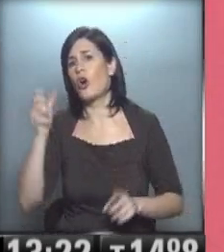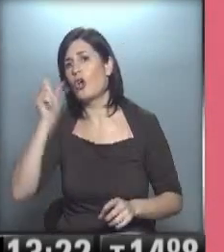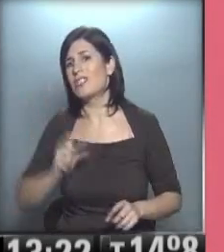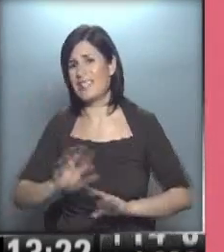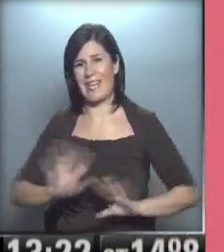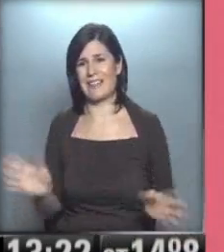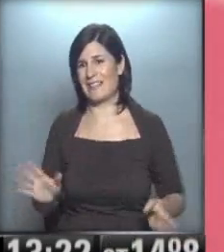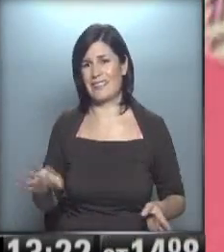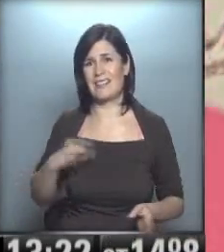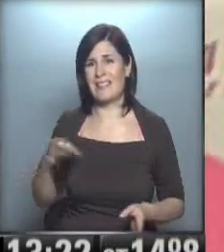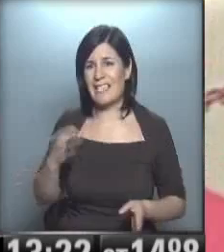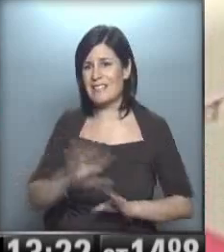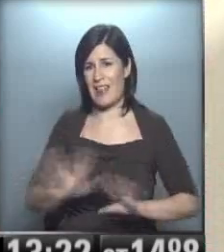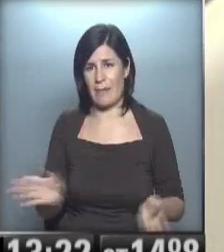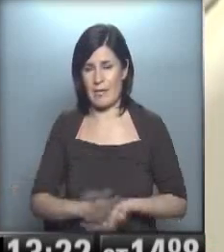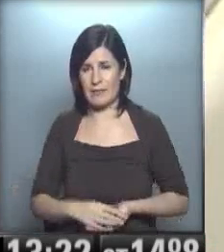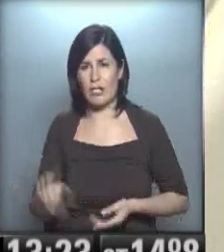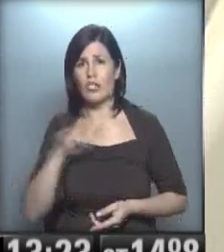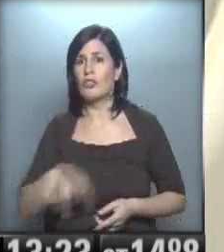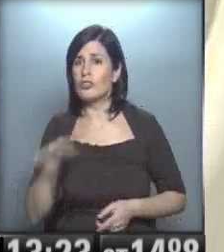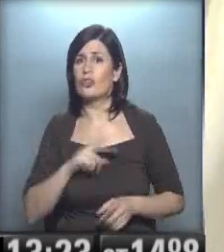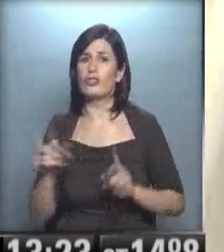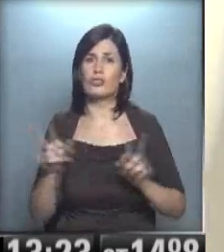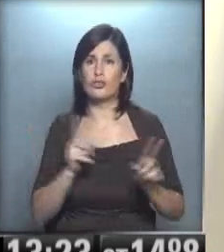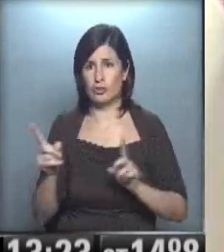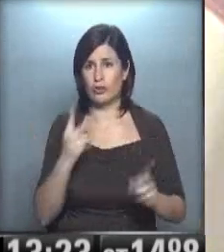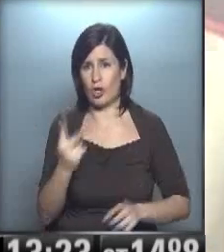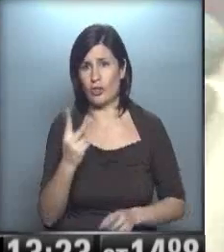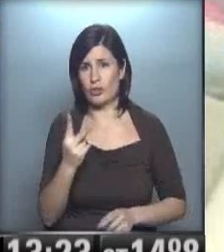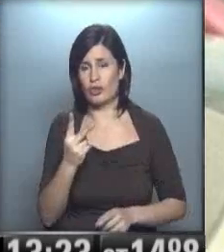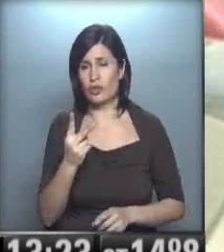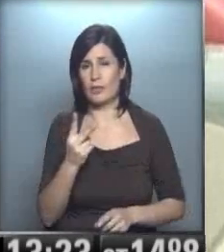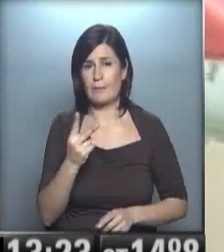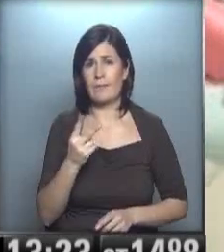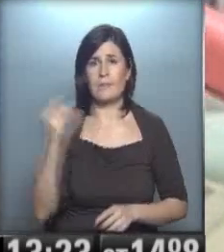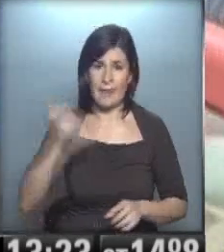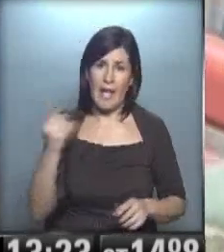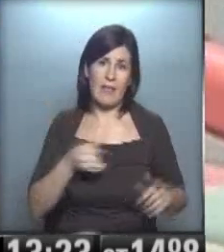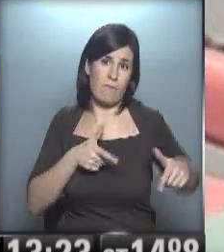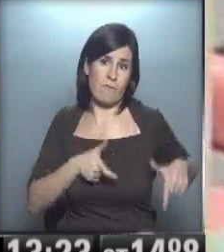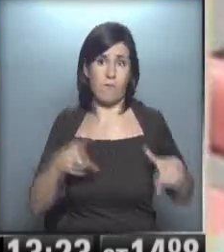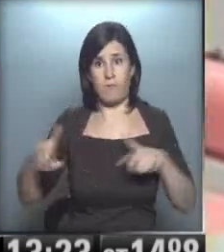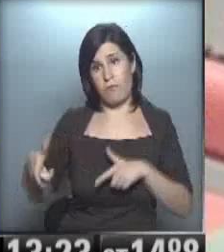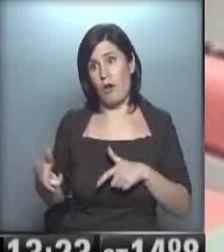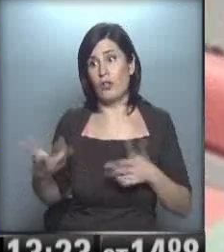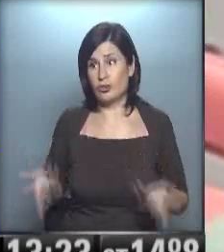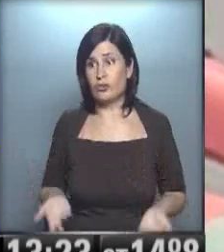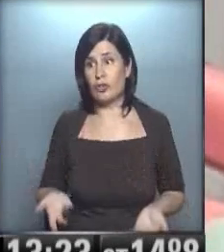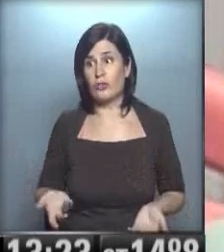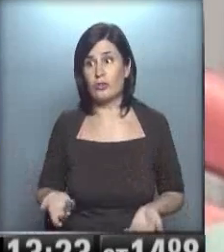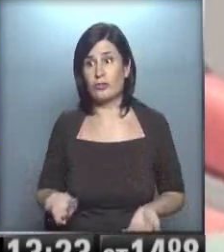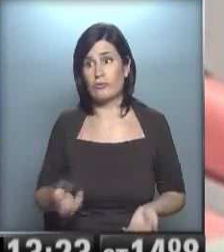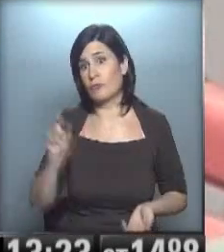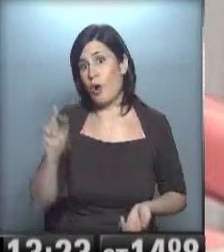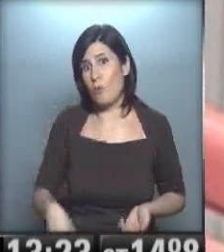nosotros diferenciamos dos unas son las imágenes anatómicas que nos dan la radiología convencional